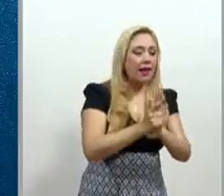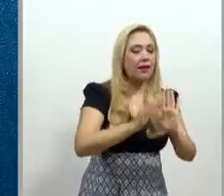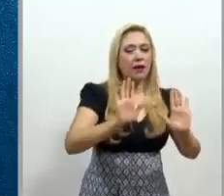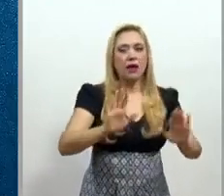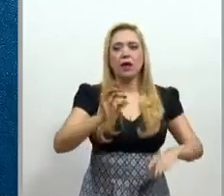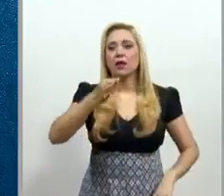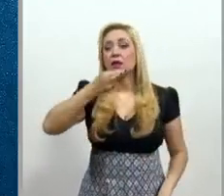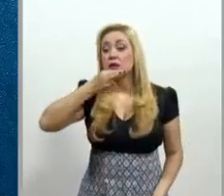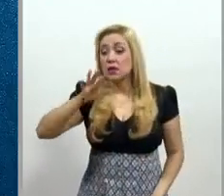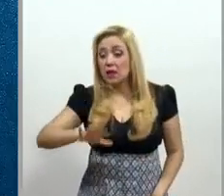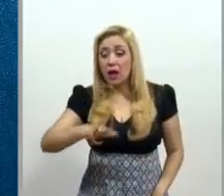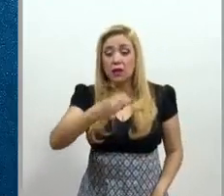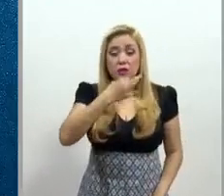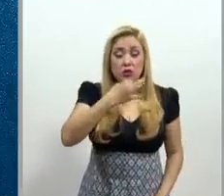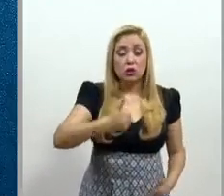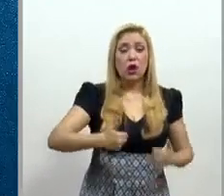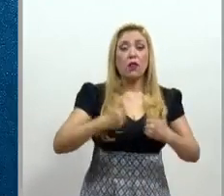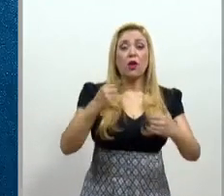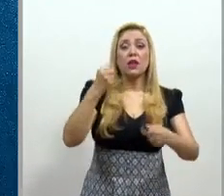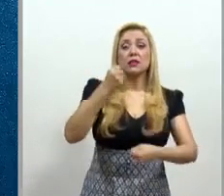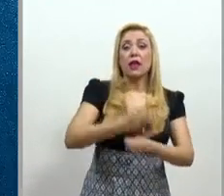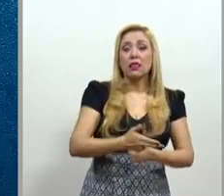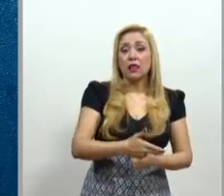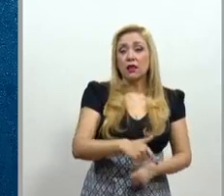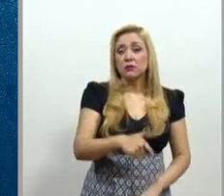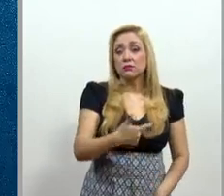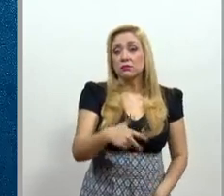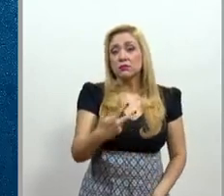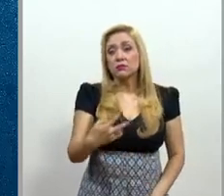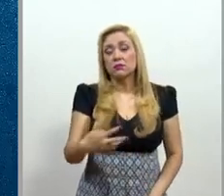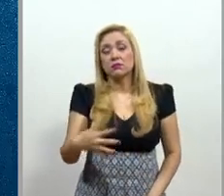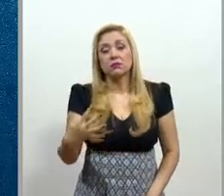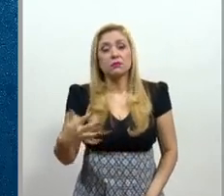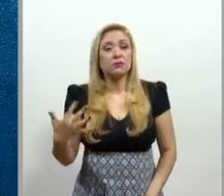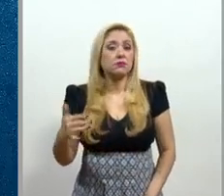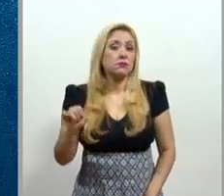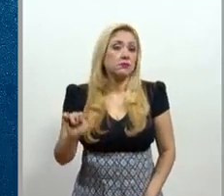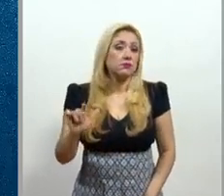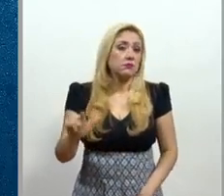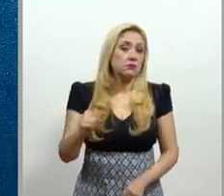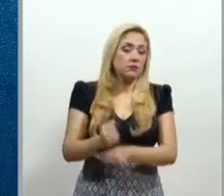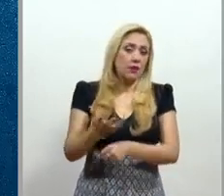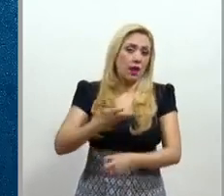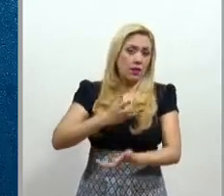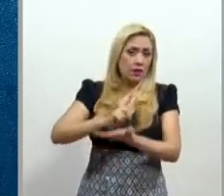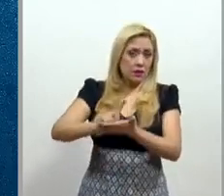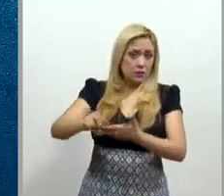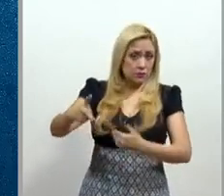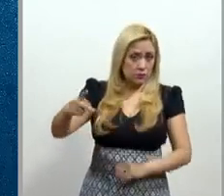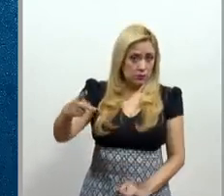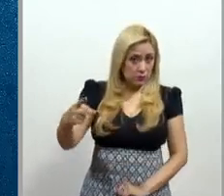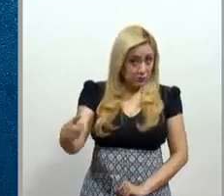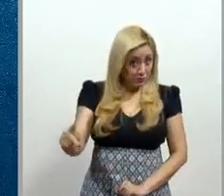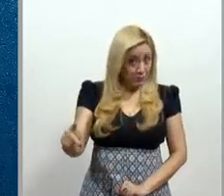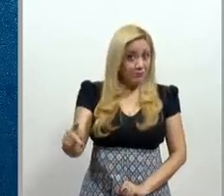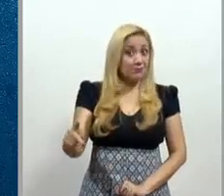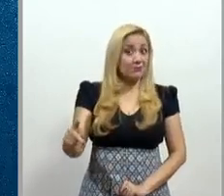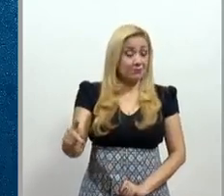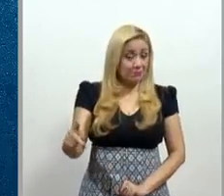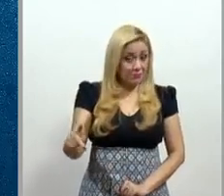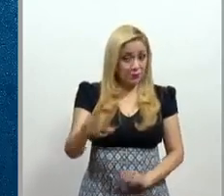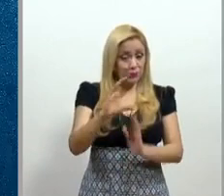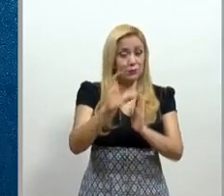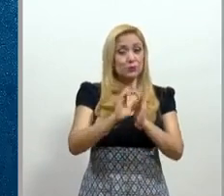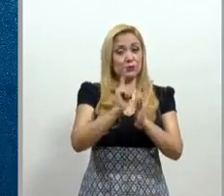las niñas, los adolescentes tienen un grupo de derechos especiales, sus derechos son de carácter fundamental, al menos en la